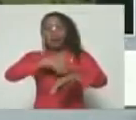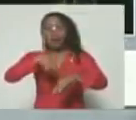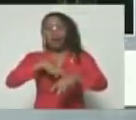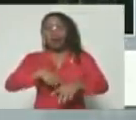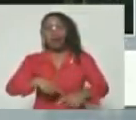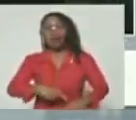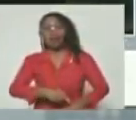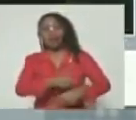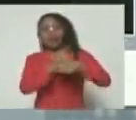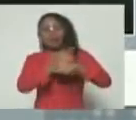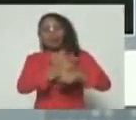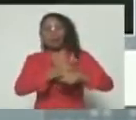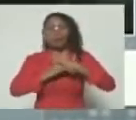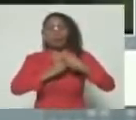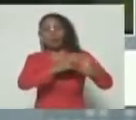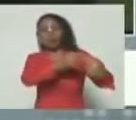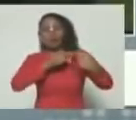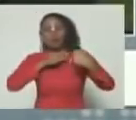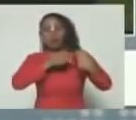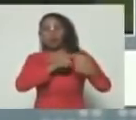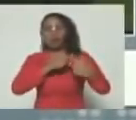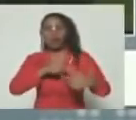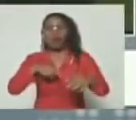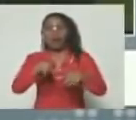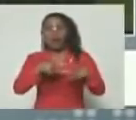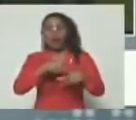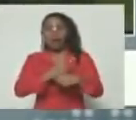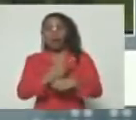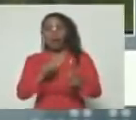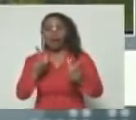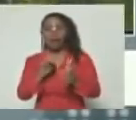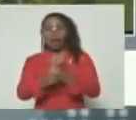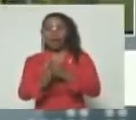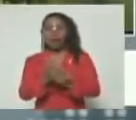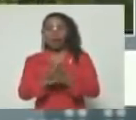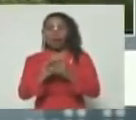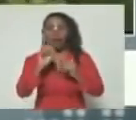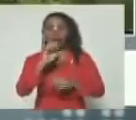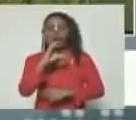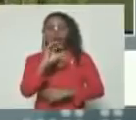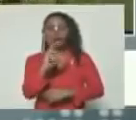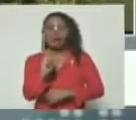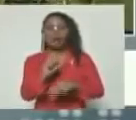combatiendo. Fue sacado del lugar una vez que se liberó la Cota 905.